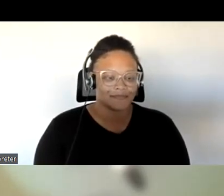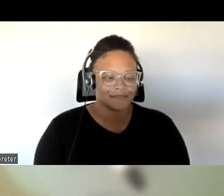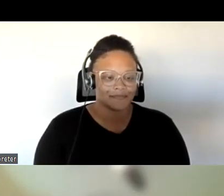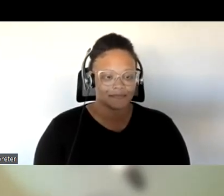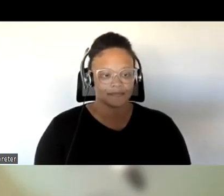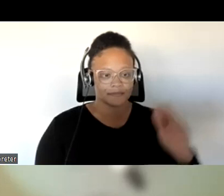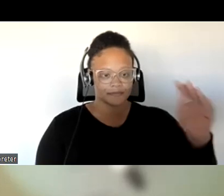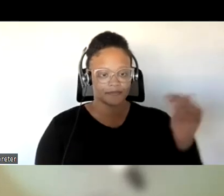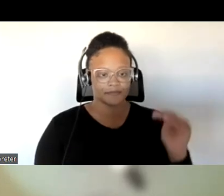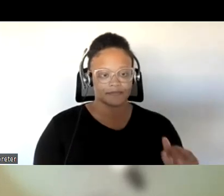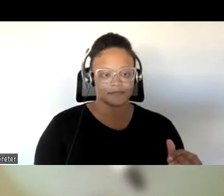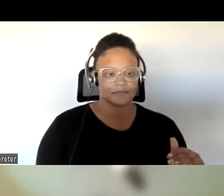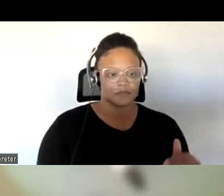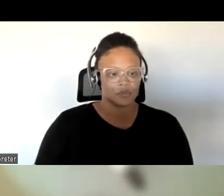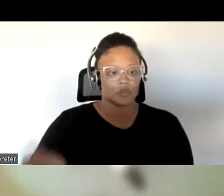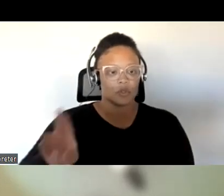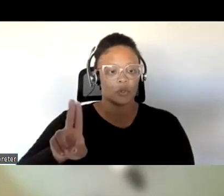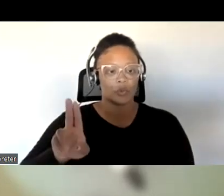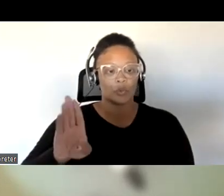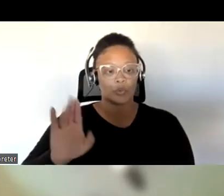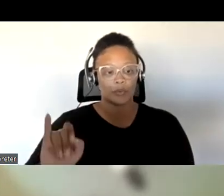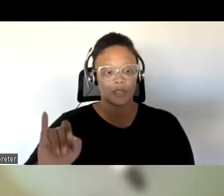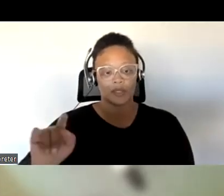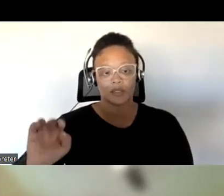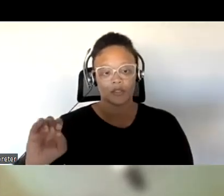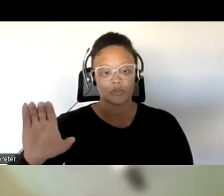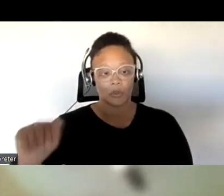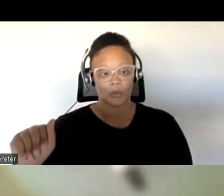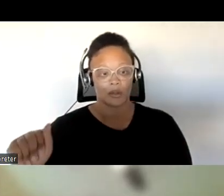Next person, Ruby Toka. Ruby?